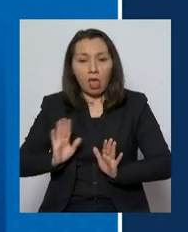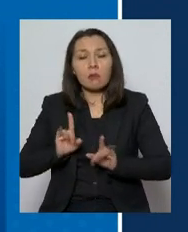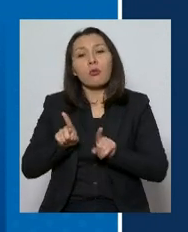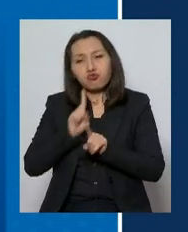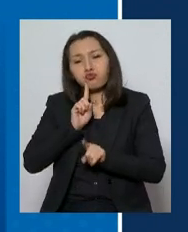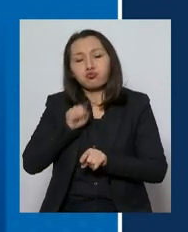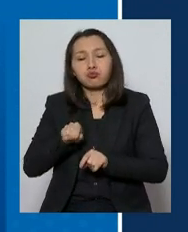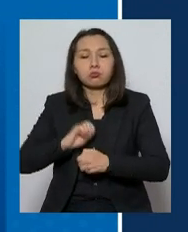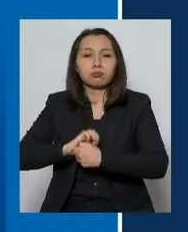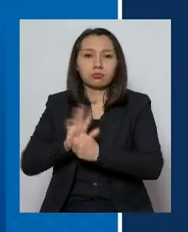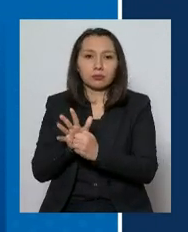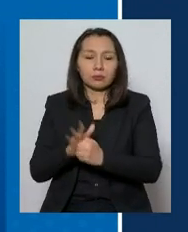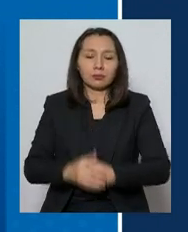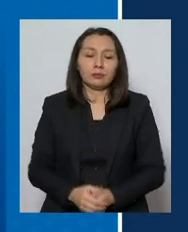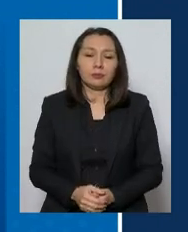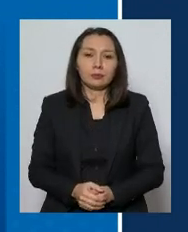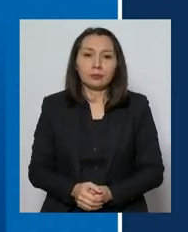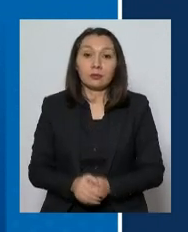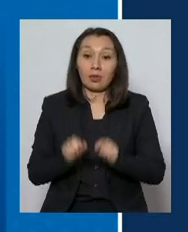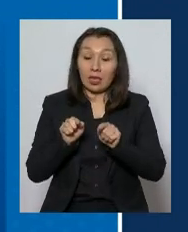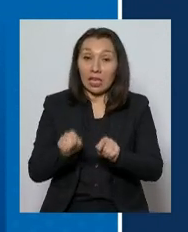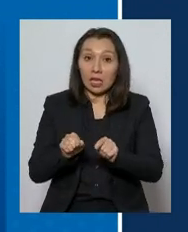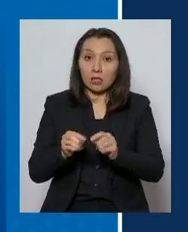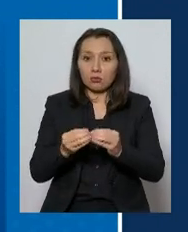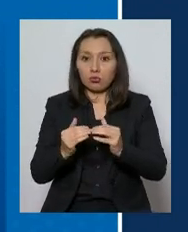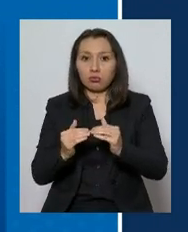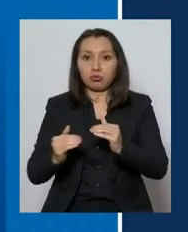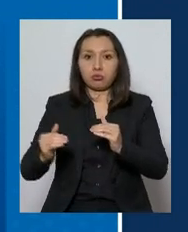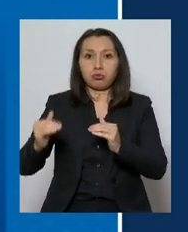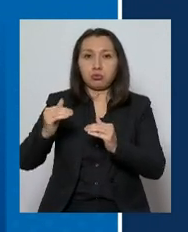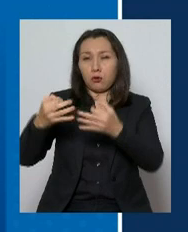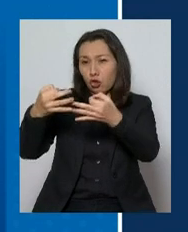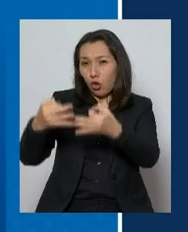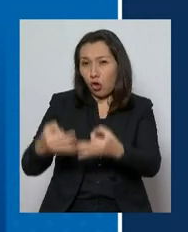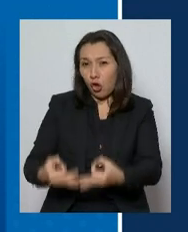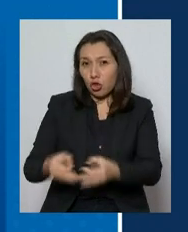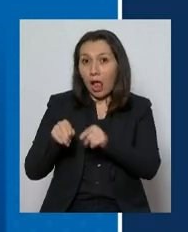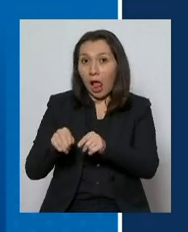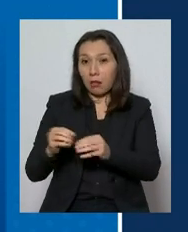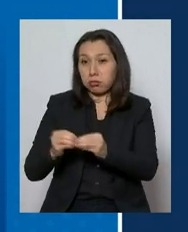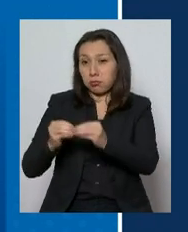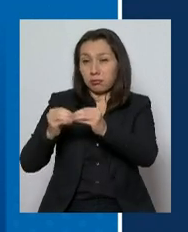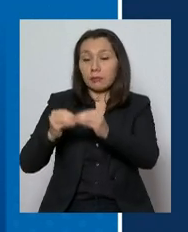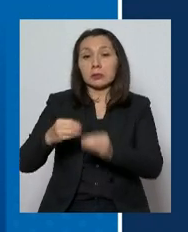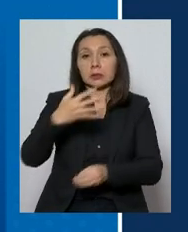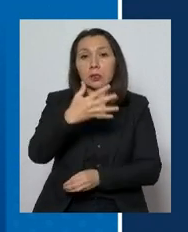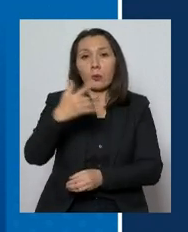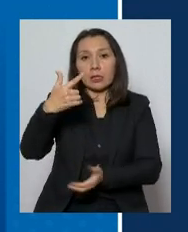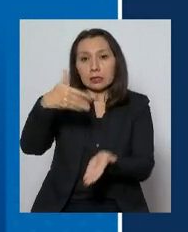presentado ningún síntoma. Esto eleva la cifra acumulada a